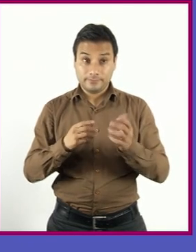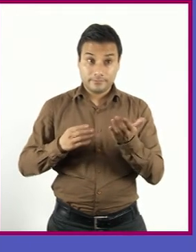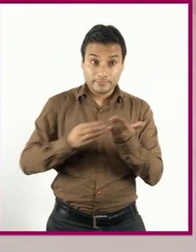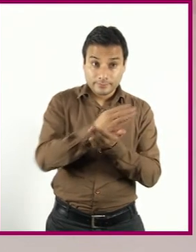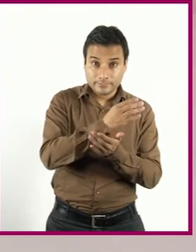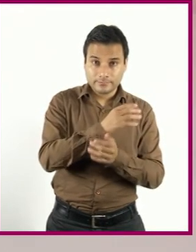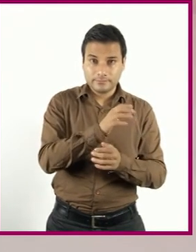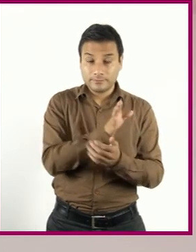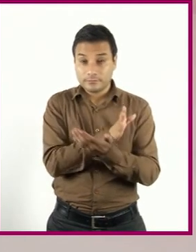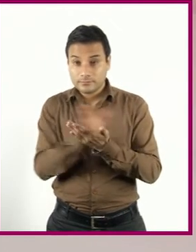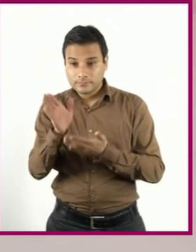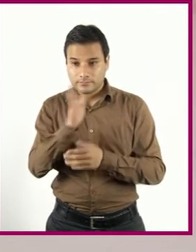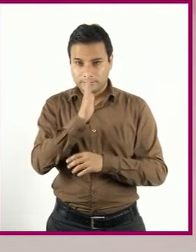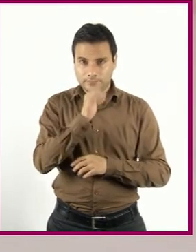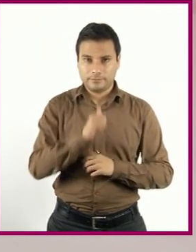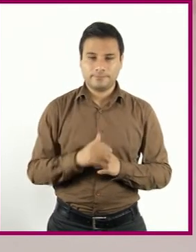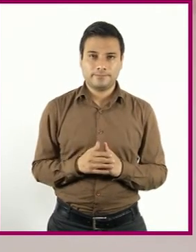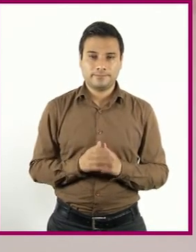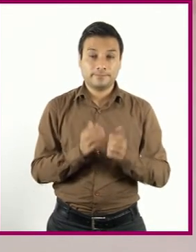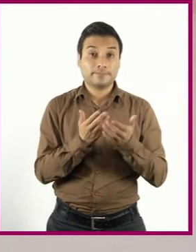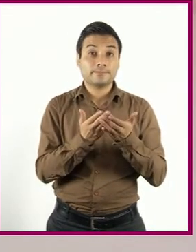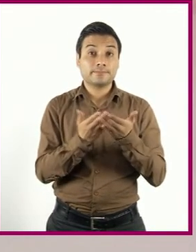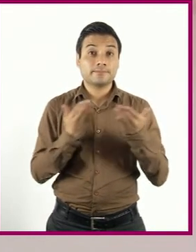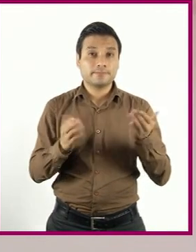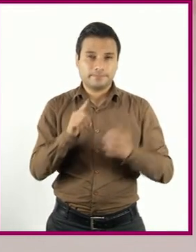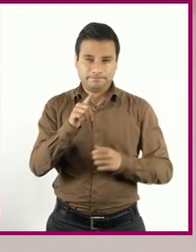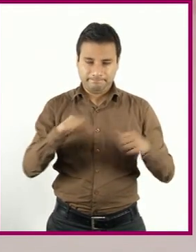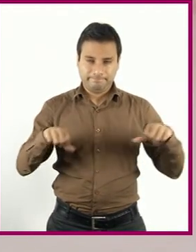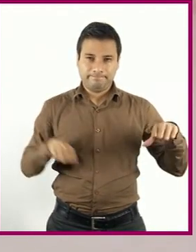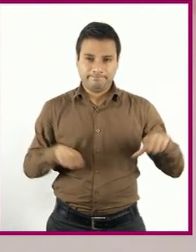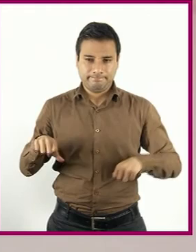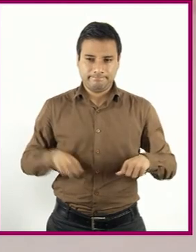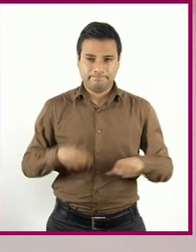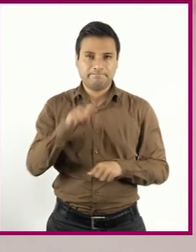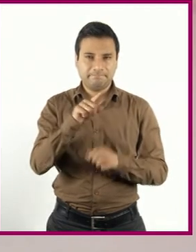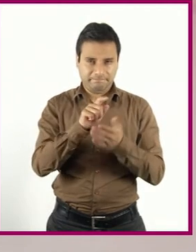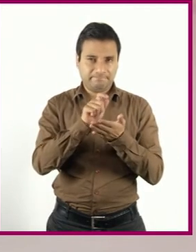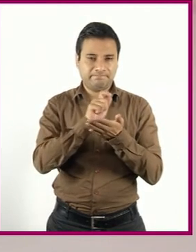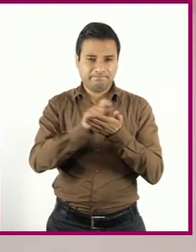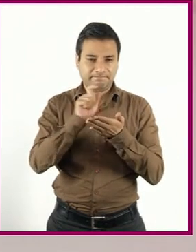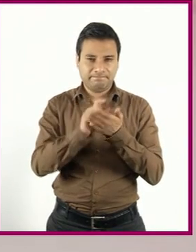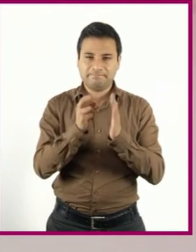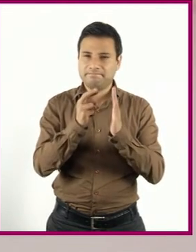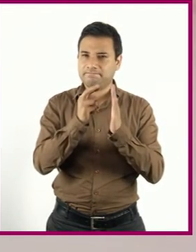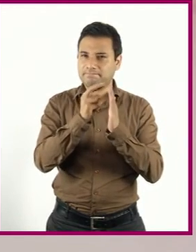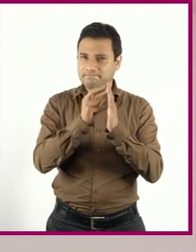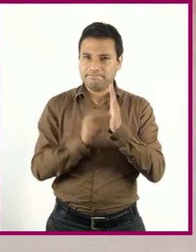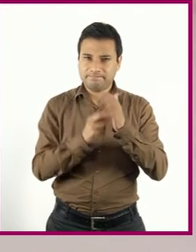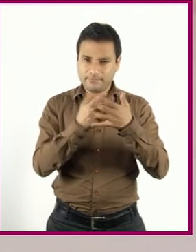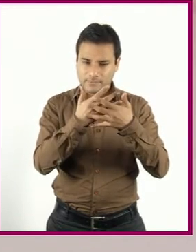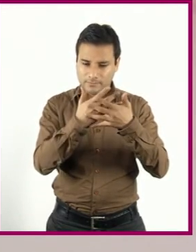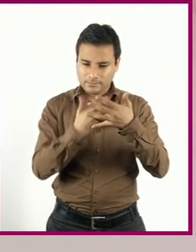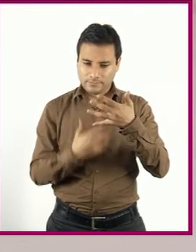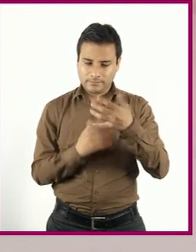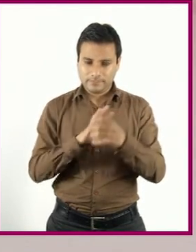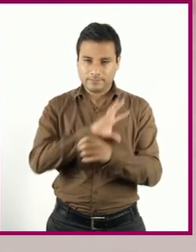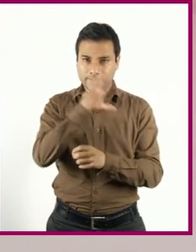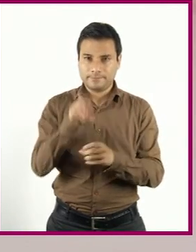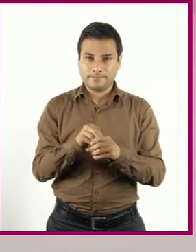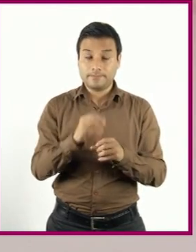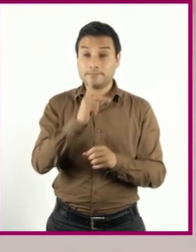juego. Ahora, el reto será que terminen de redactar todas las reglas y definir bien su